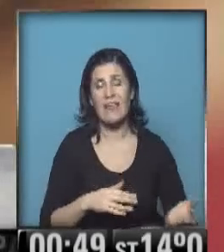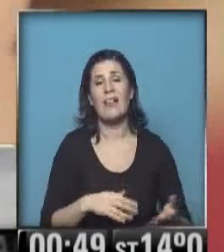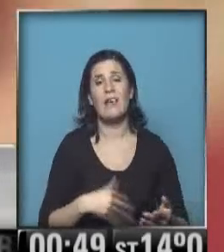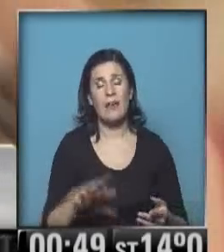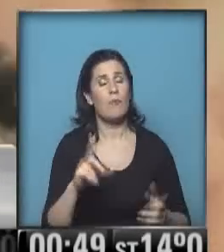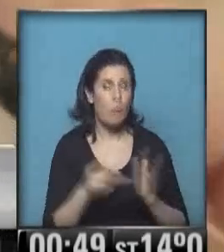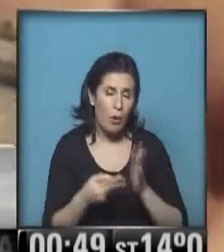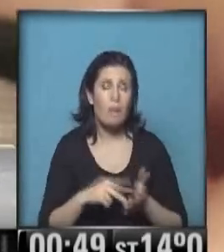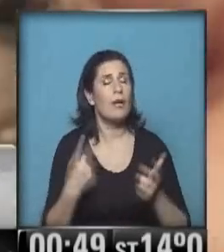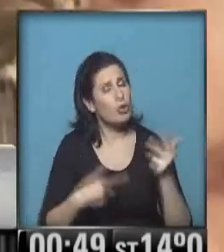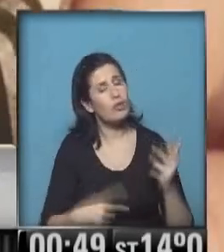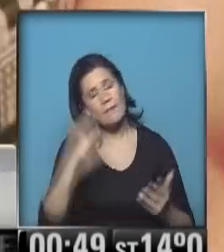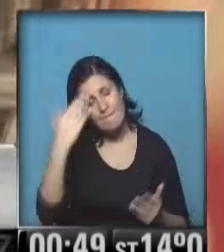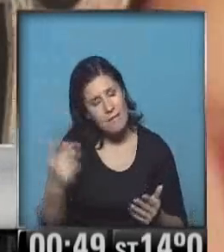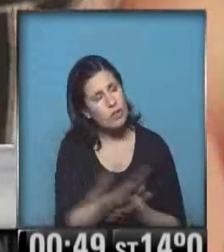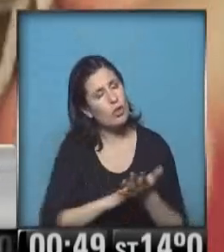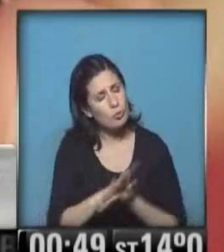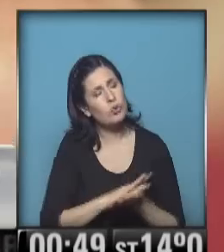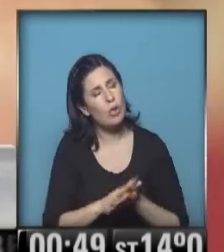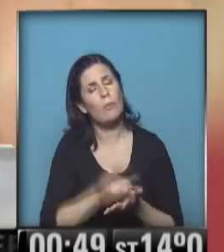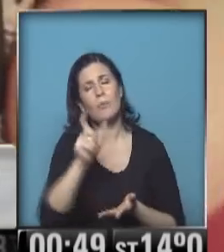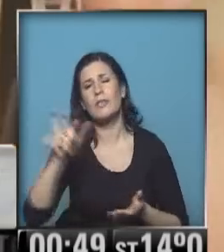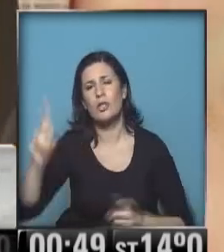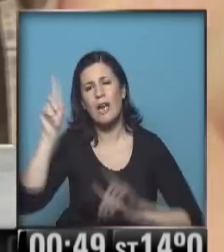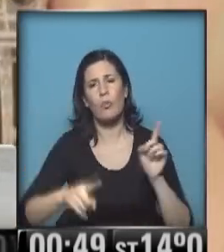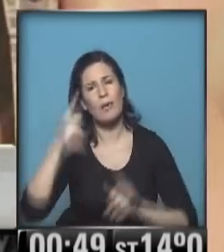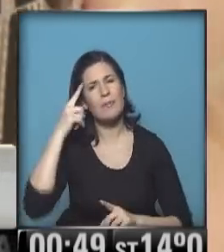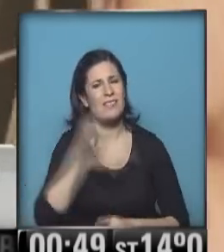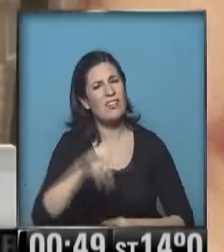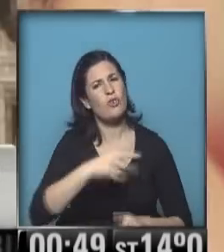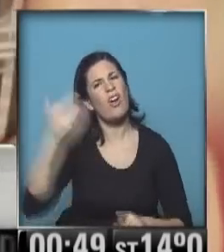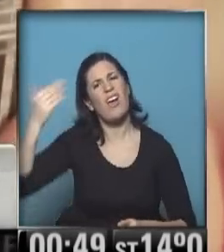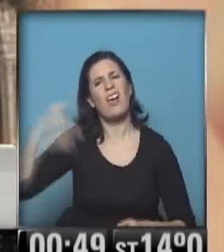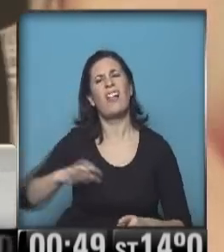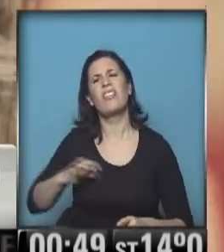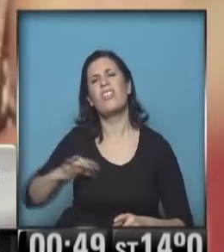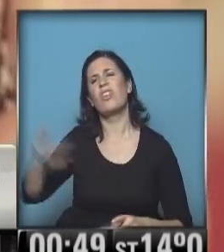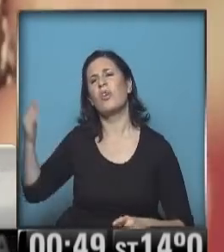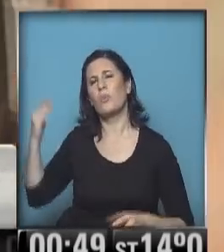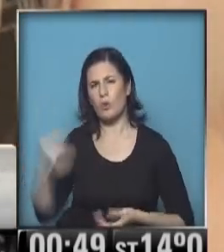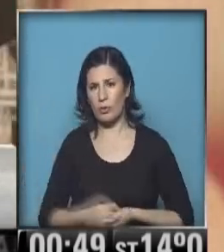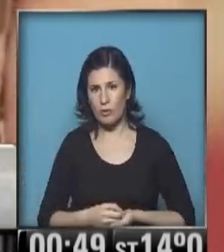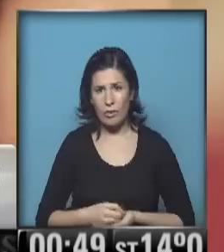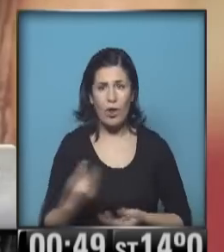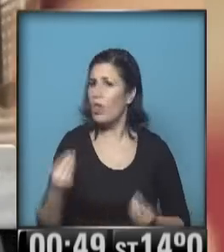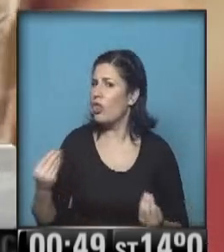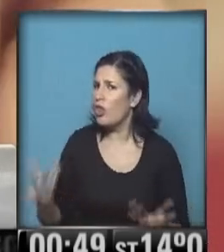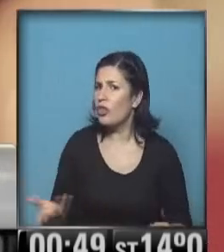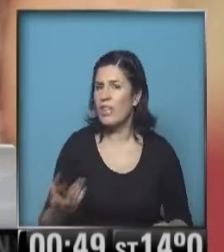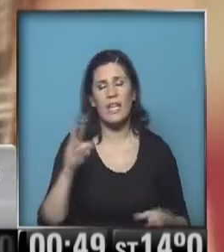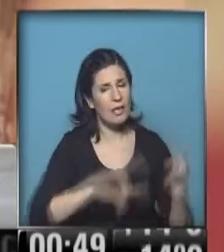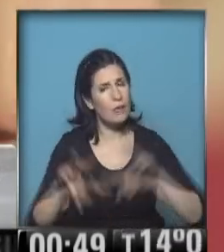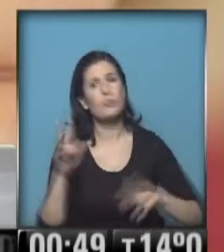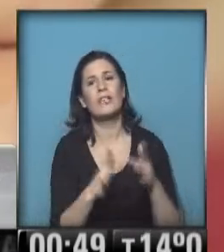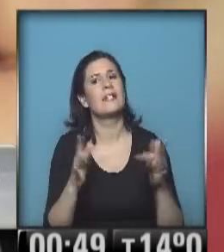vida cotidiana quienes consideran que sus ideas son algo del pasado. ¿Lo viste esto, Maxi? ¿Dónde está? Marx en la internet.